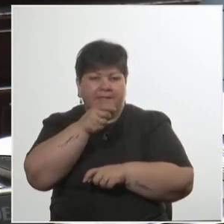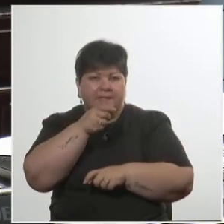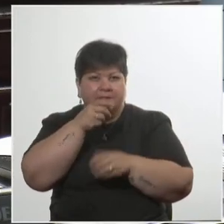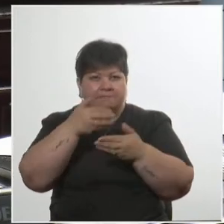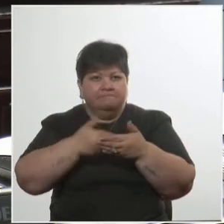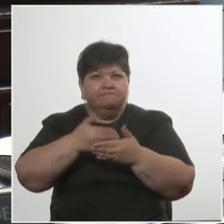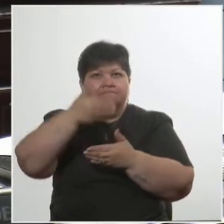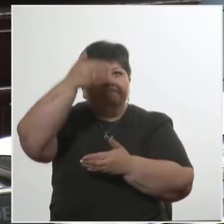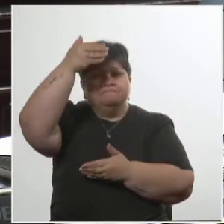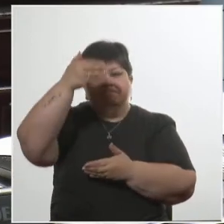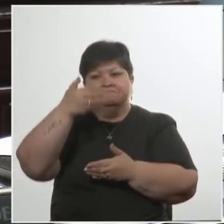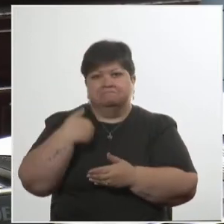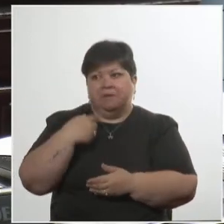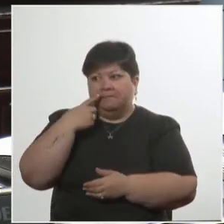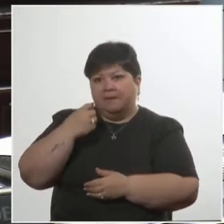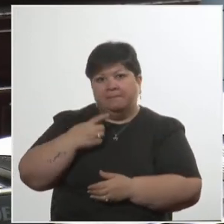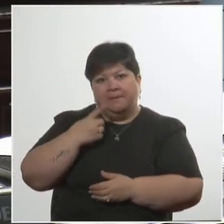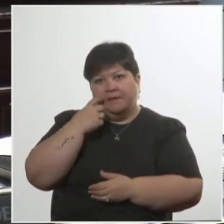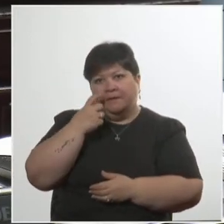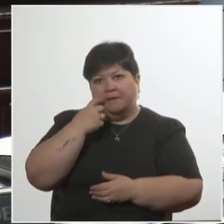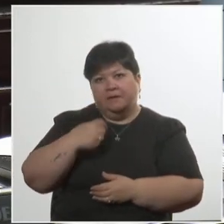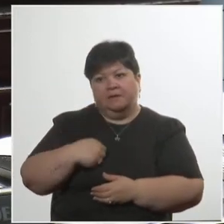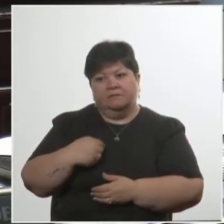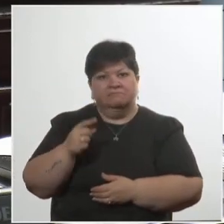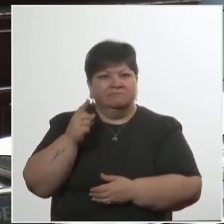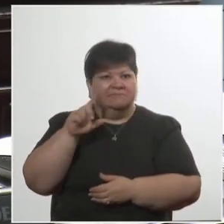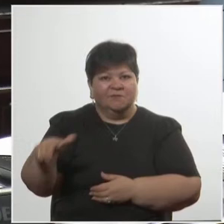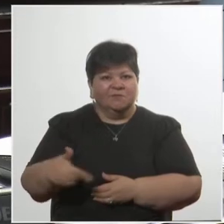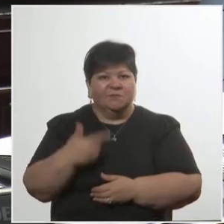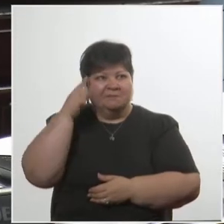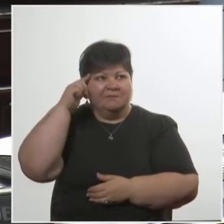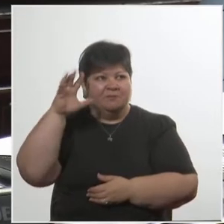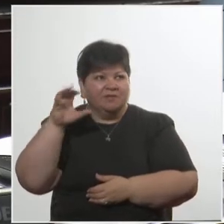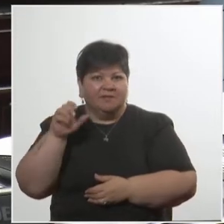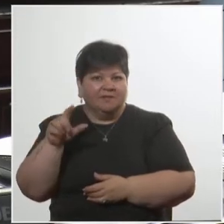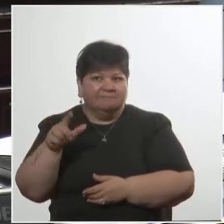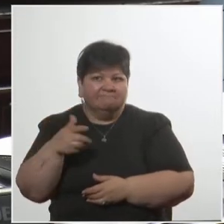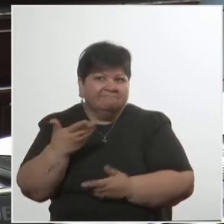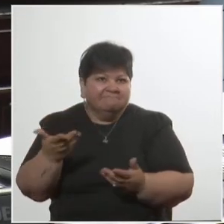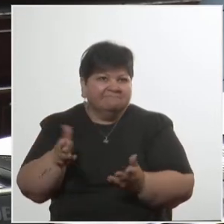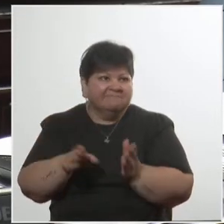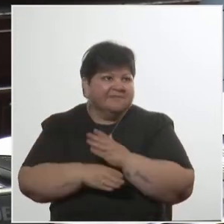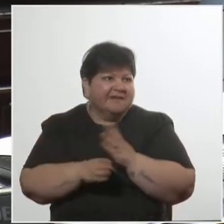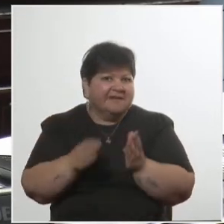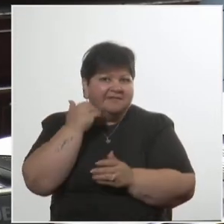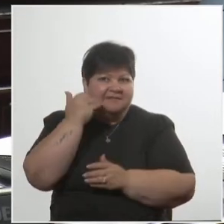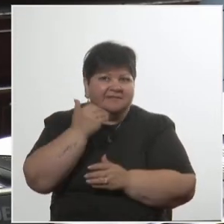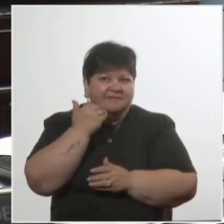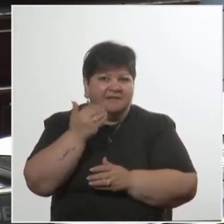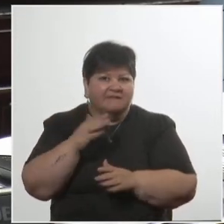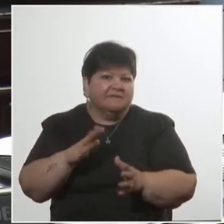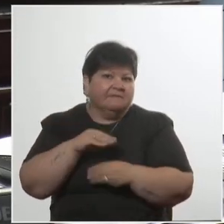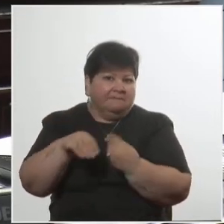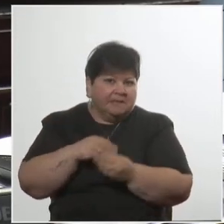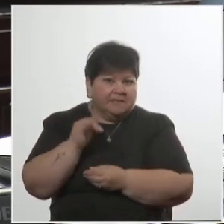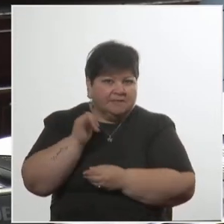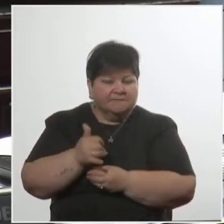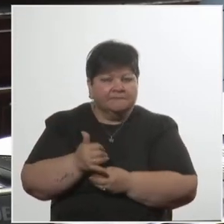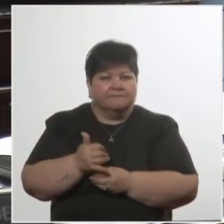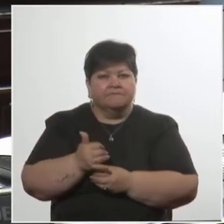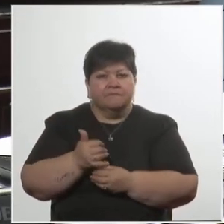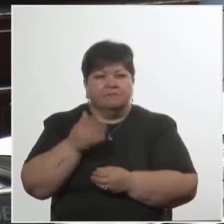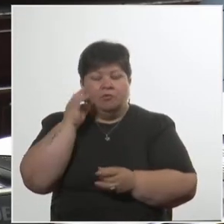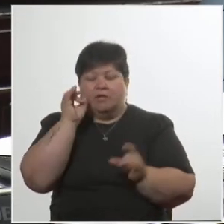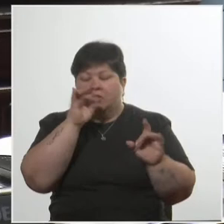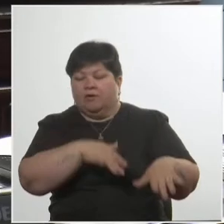no tiene ningún Memorial no lo recuerda nadie salvo los familiares ha sido ignorado